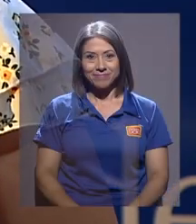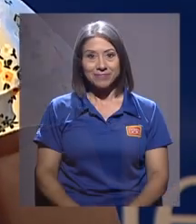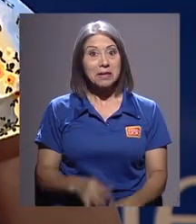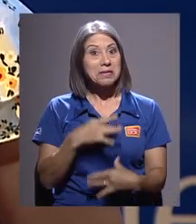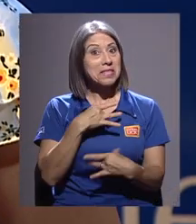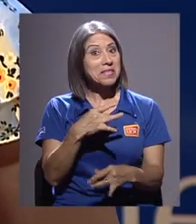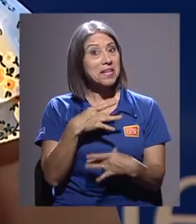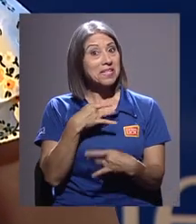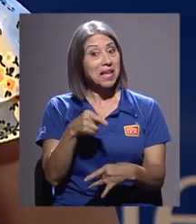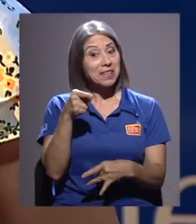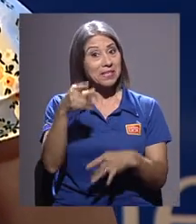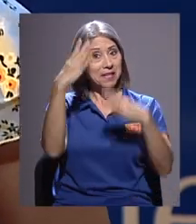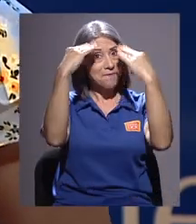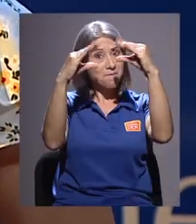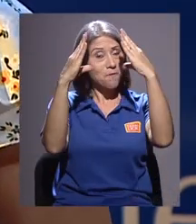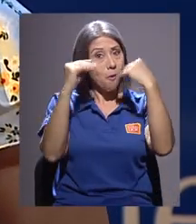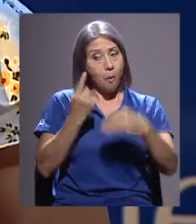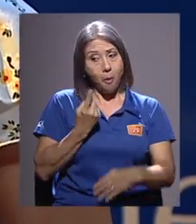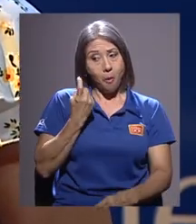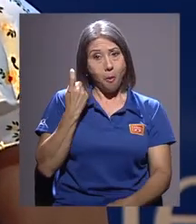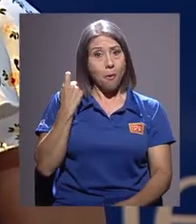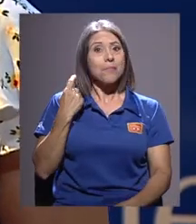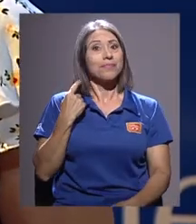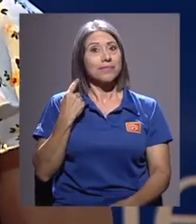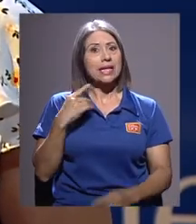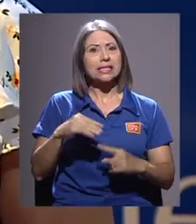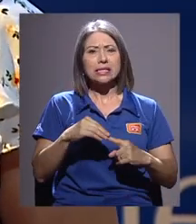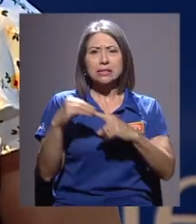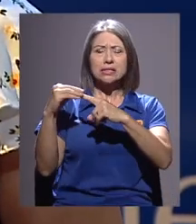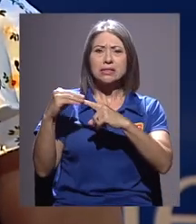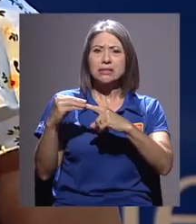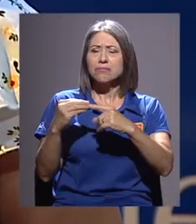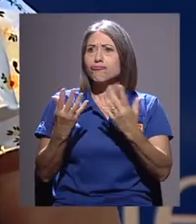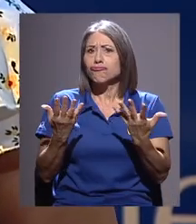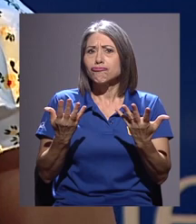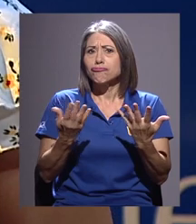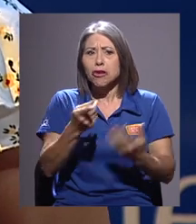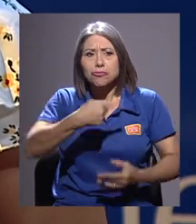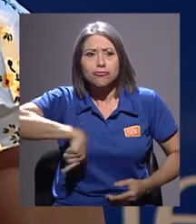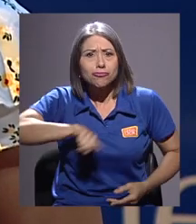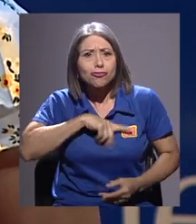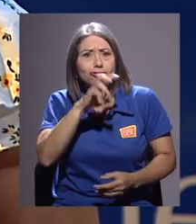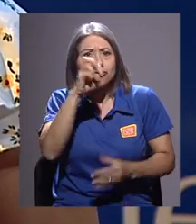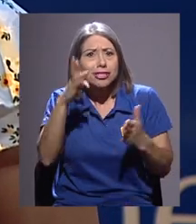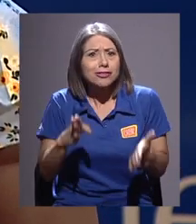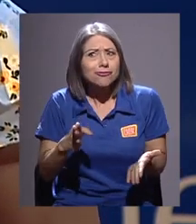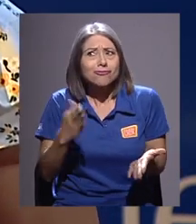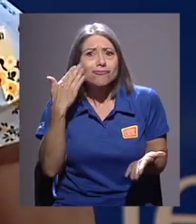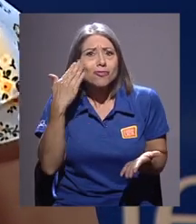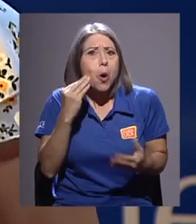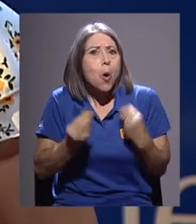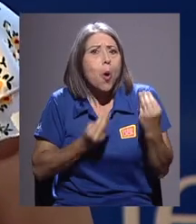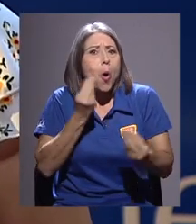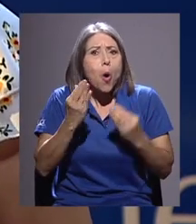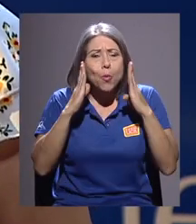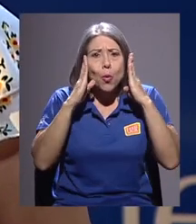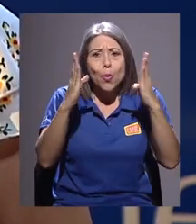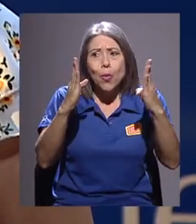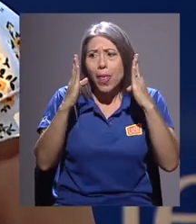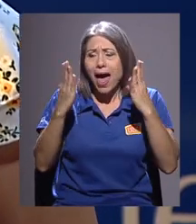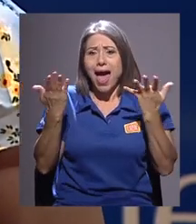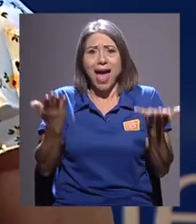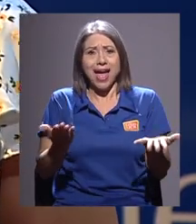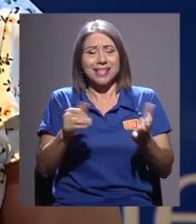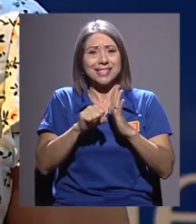interesante esta nota que acabamos de ver sobre todo porque muchas veces los ticos no sabemos cómo tratar nuestros símbolos